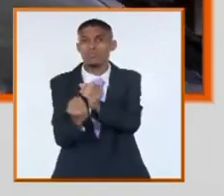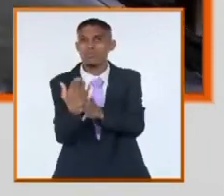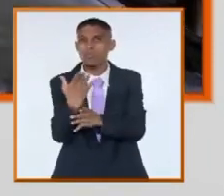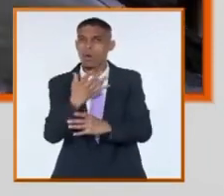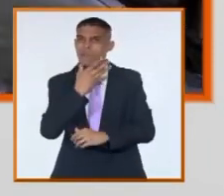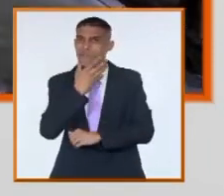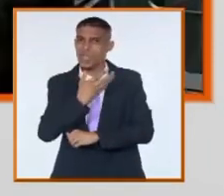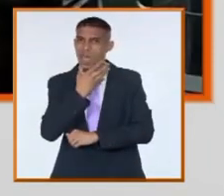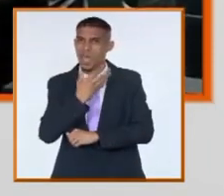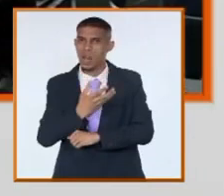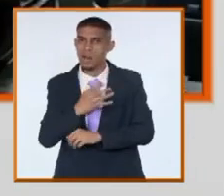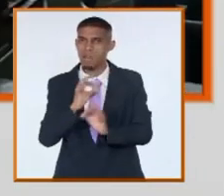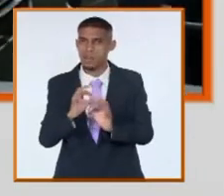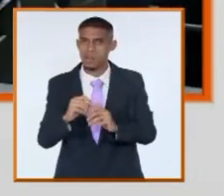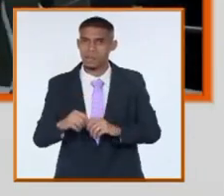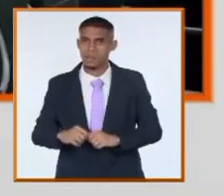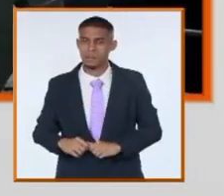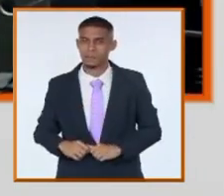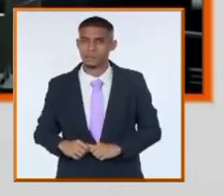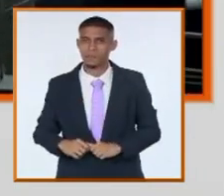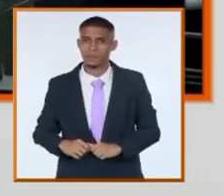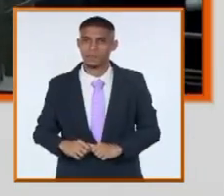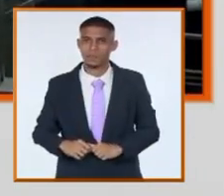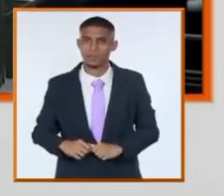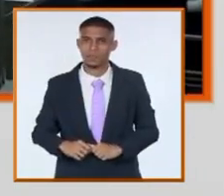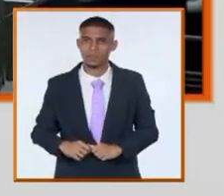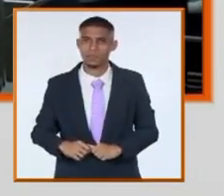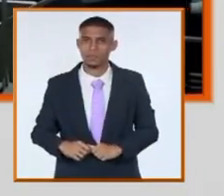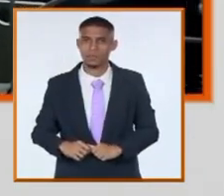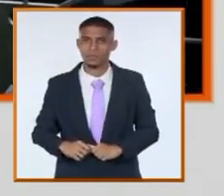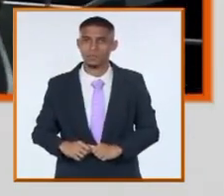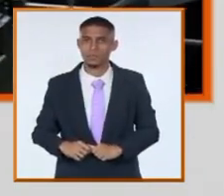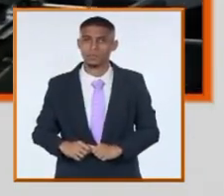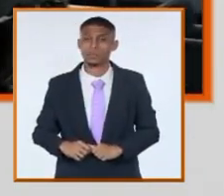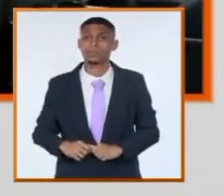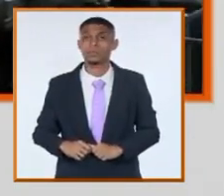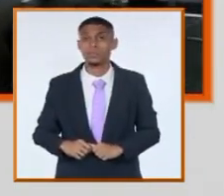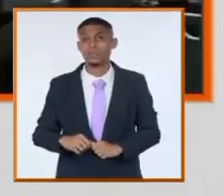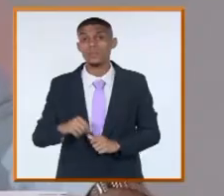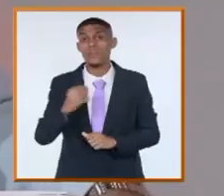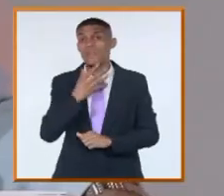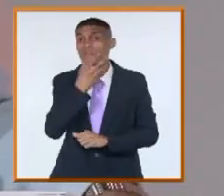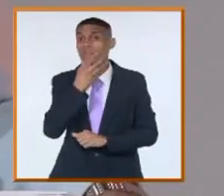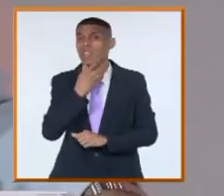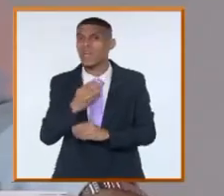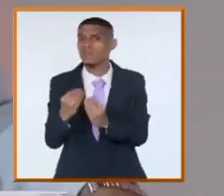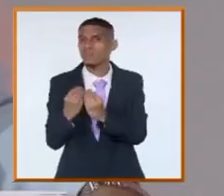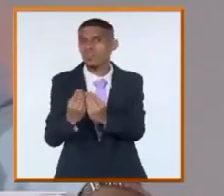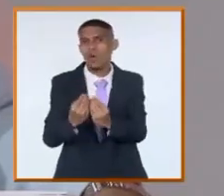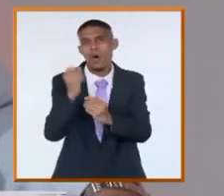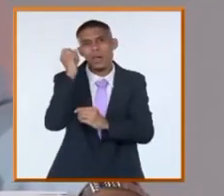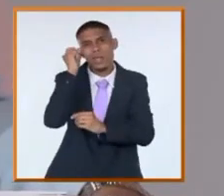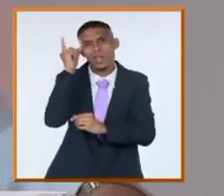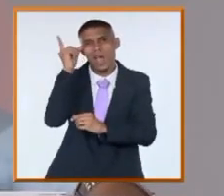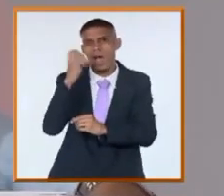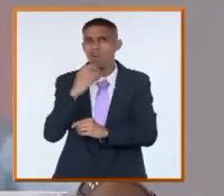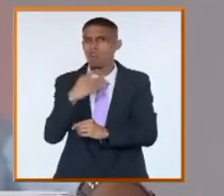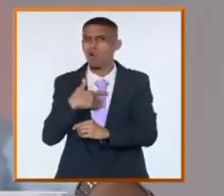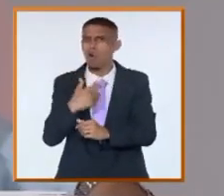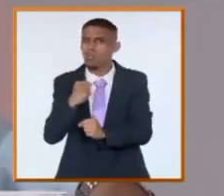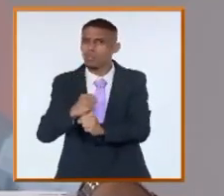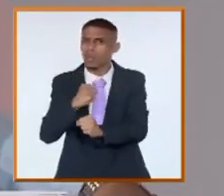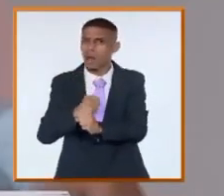Fidel Castro rúa en su momento donde dio todas las ideas y cómo trabajar en este sentido y